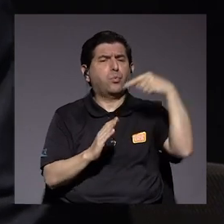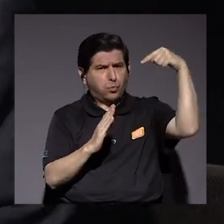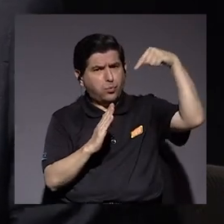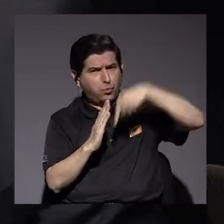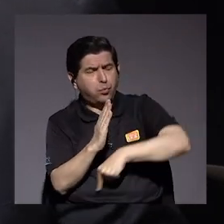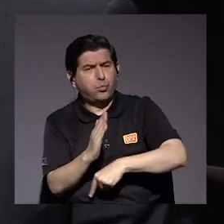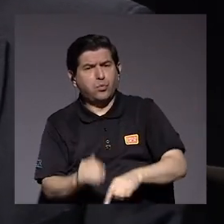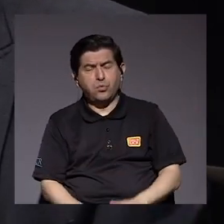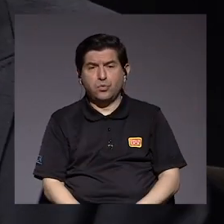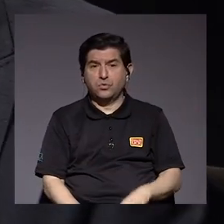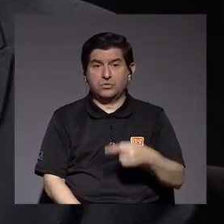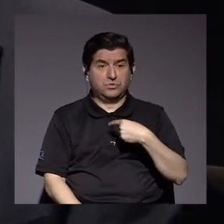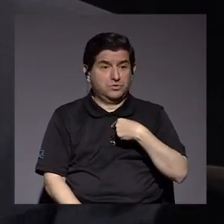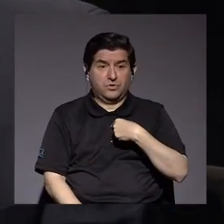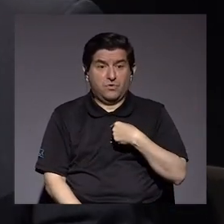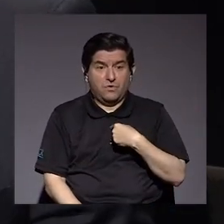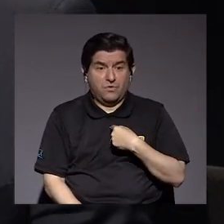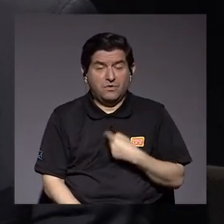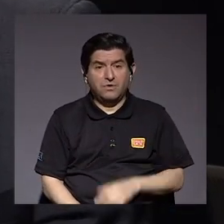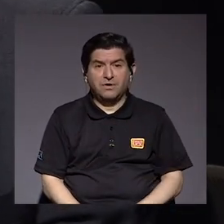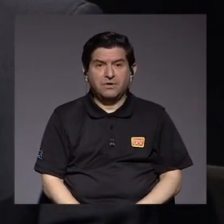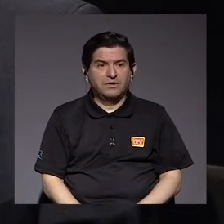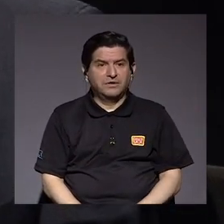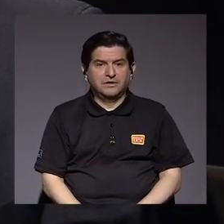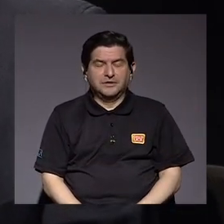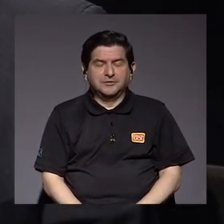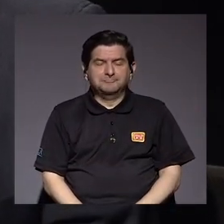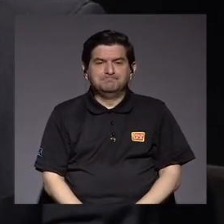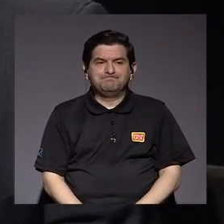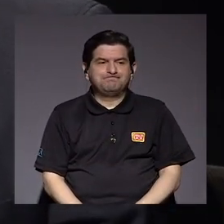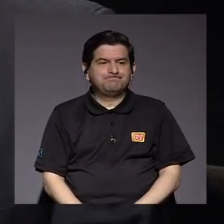gravísimo yo todavía no termino de